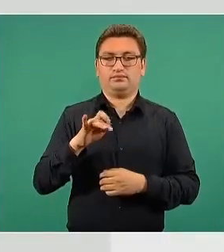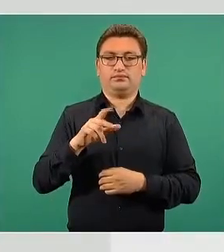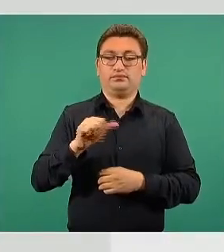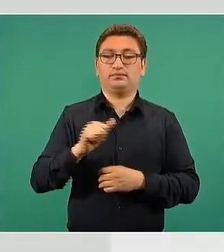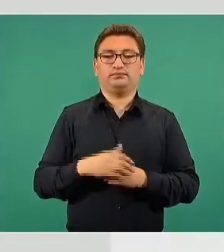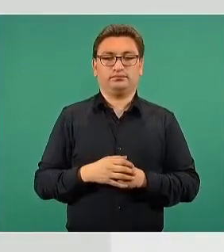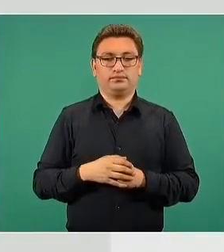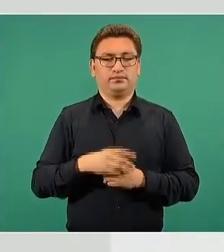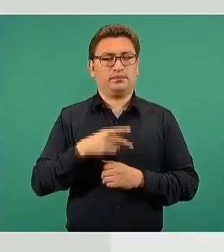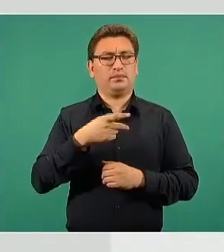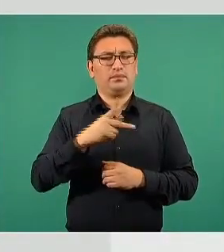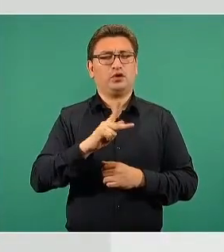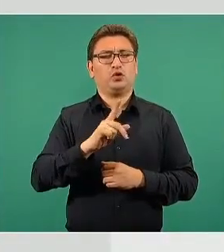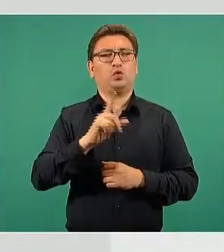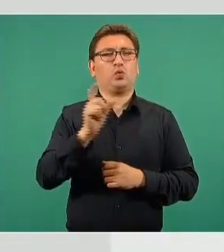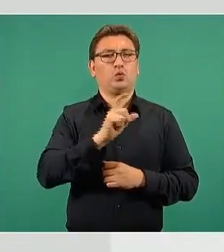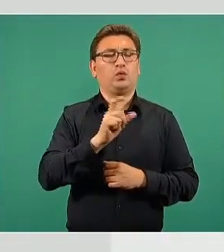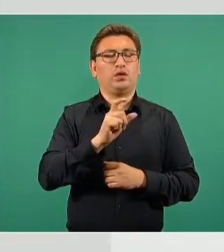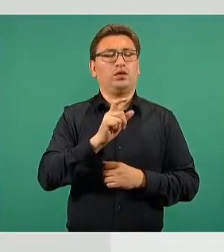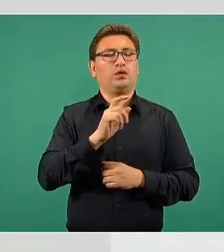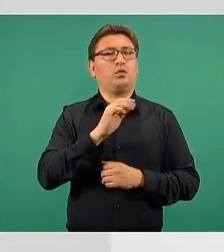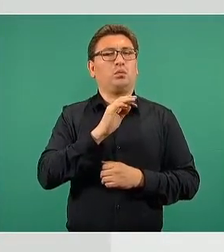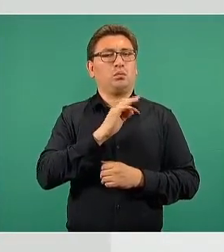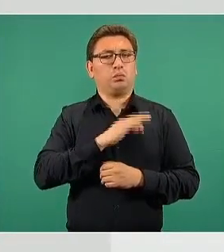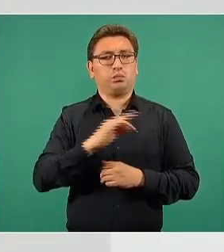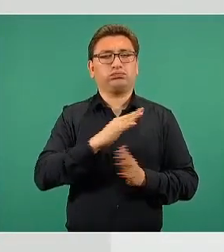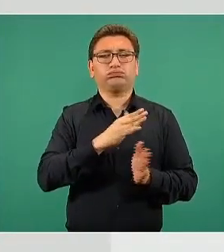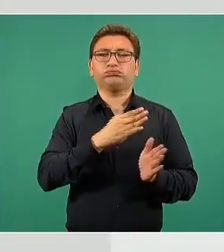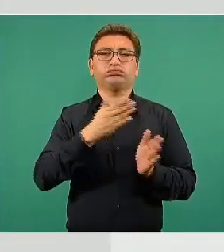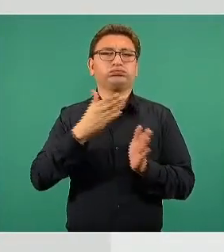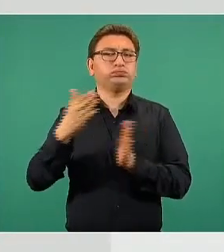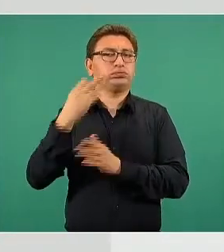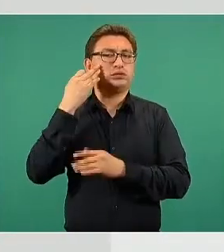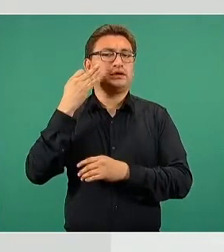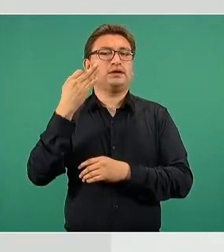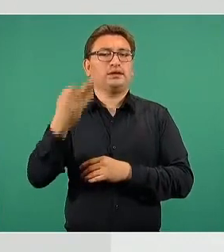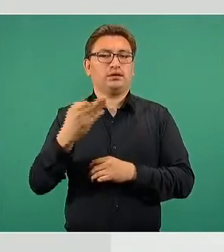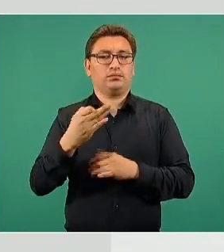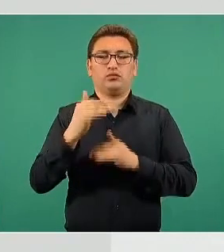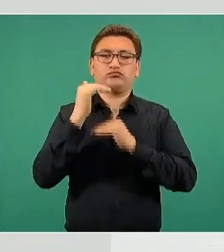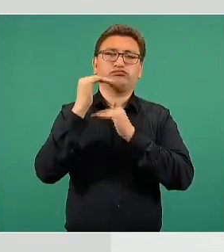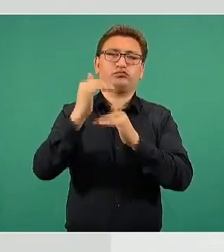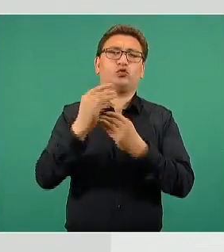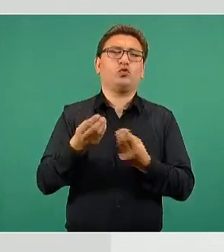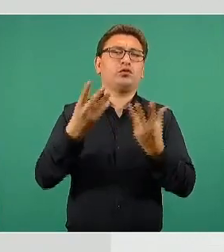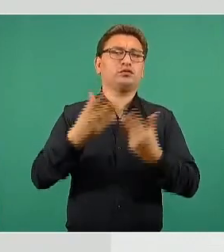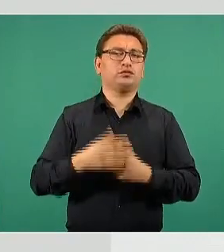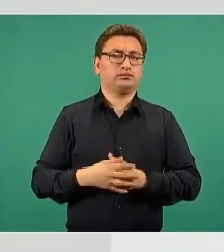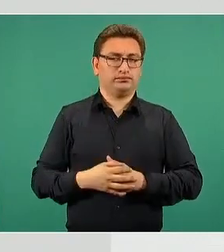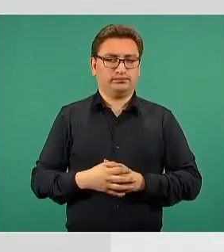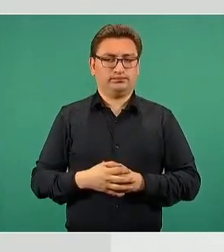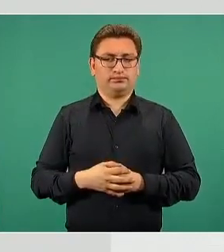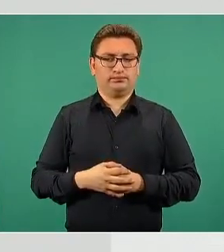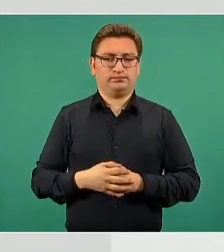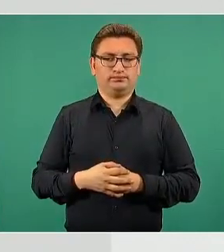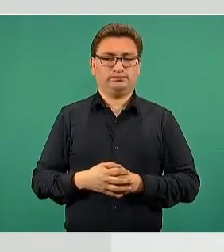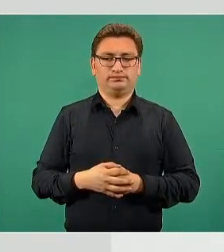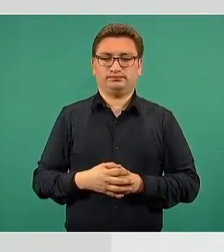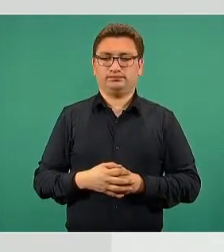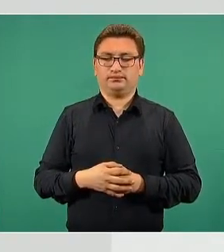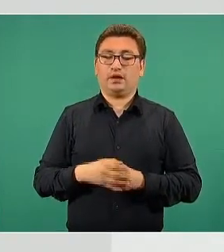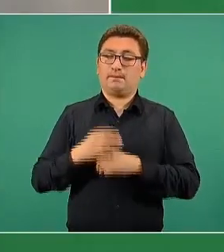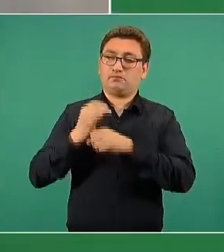pero ¿cuándo sí se podría ver perjudicada? ¿Hasta qué tiempo tenemos límite? La